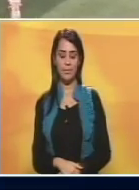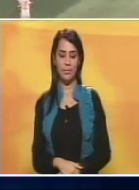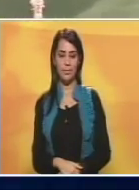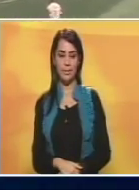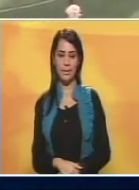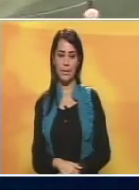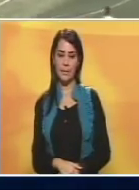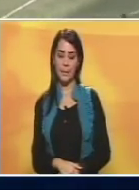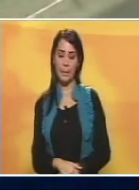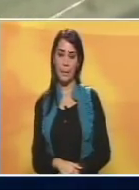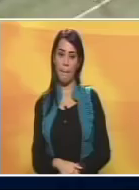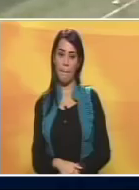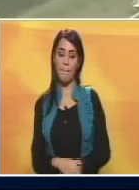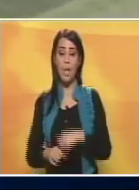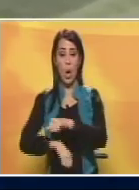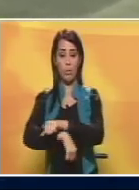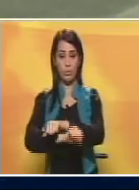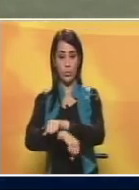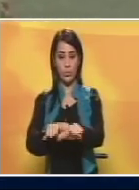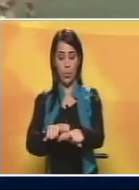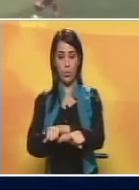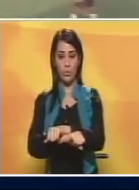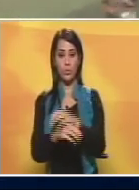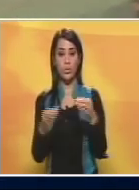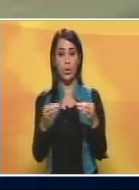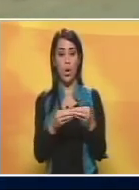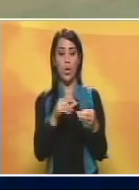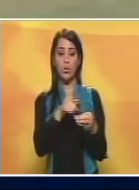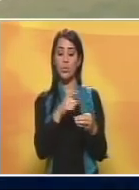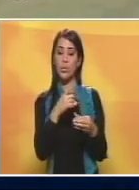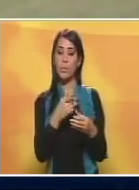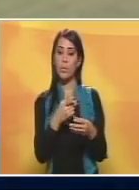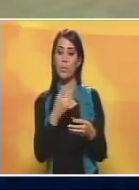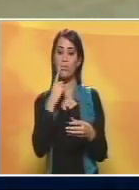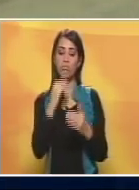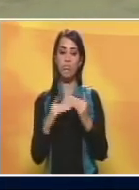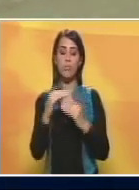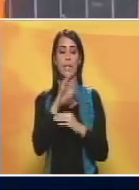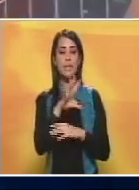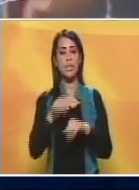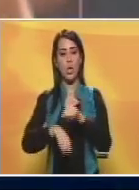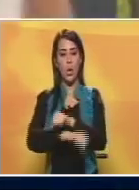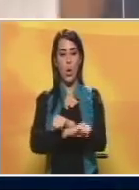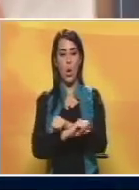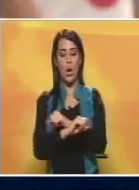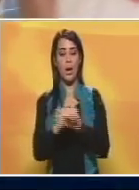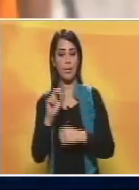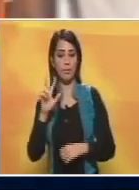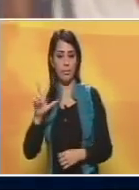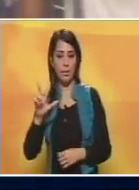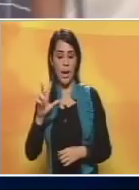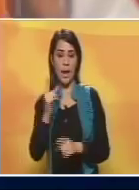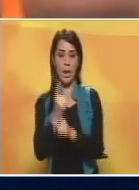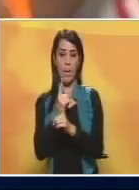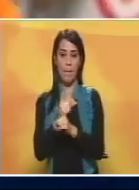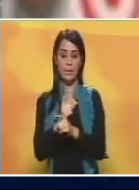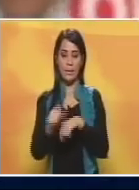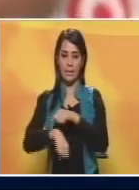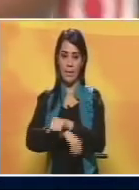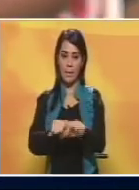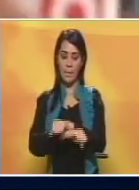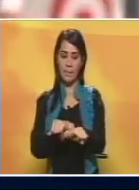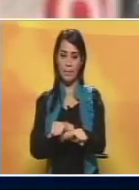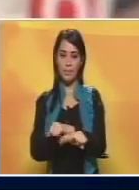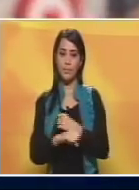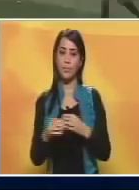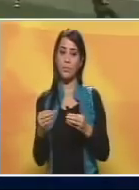Y del béisbol pasamos al fútbol porque la Juventus de Turín se impuso 5-3 en la tanda de penales a la luminaria de